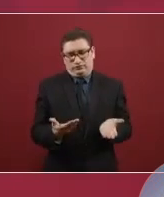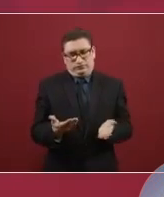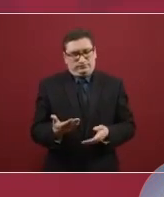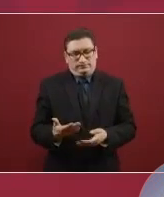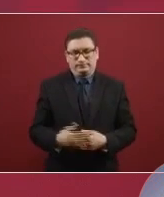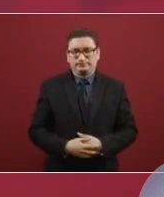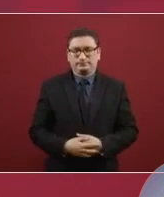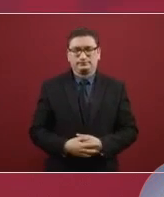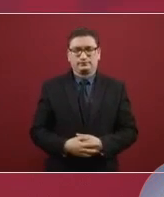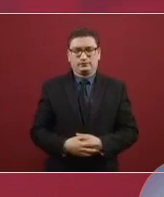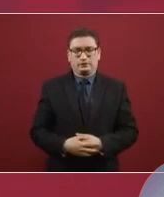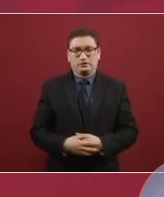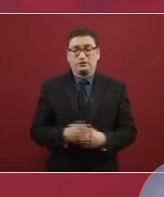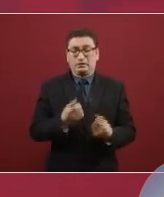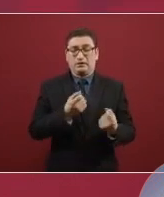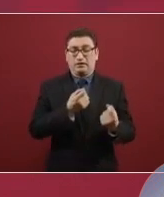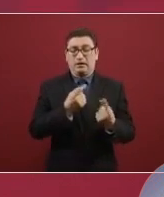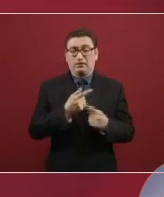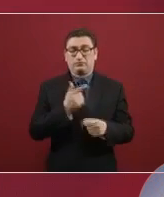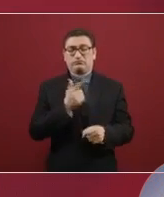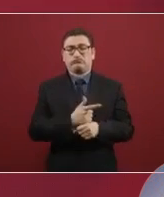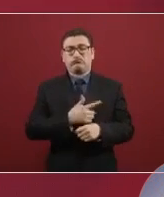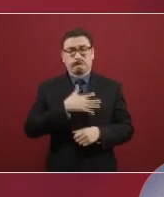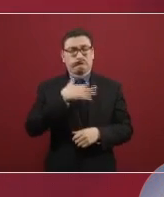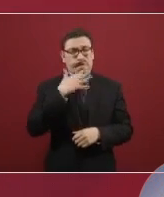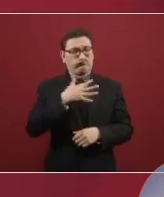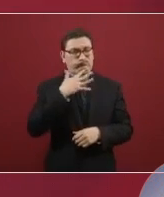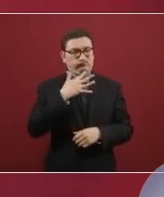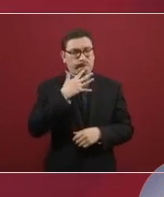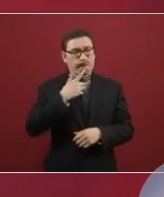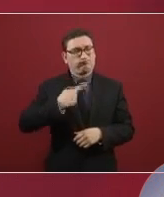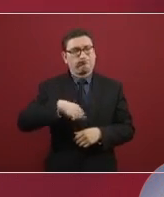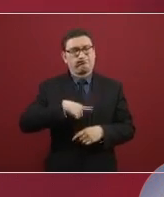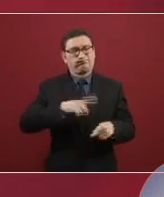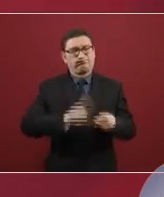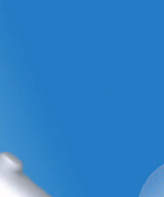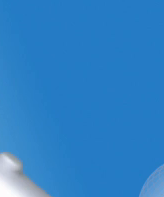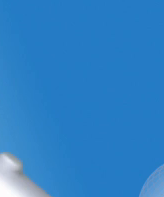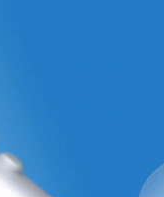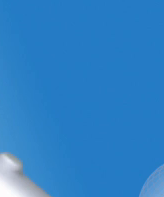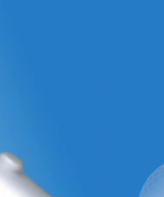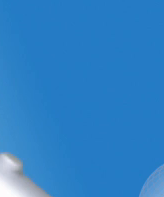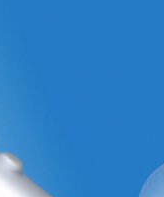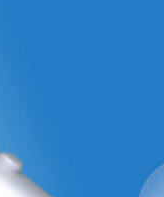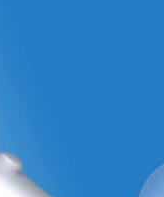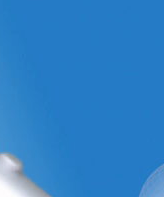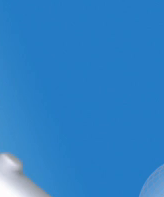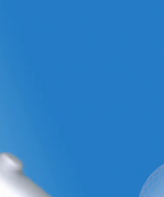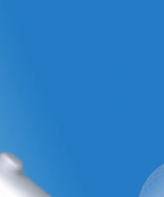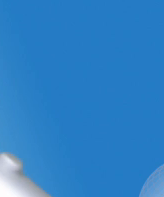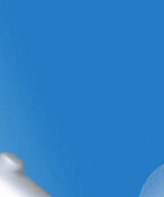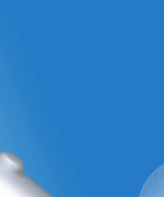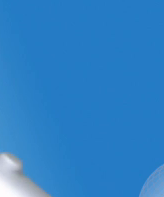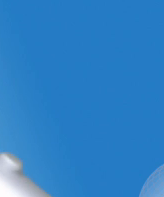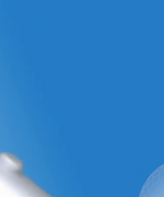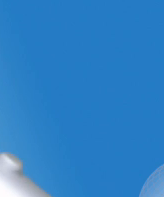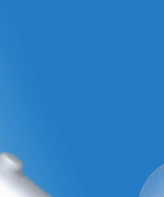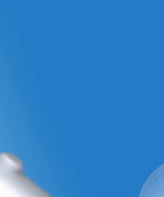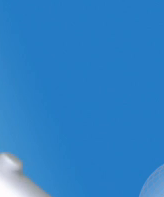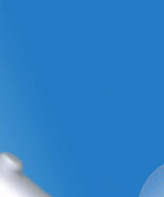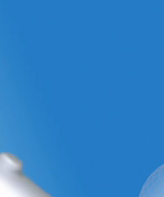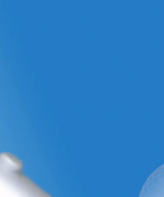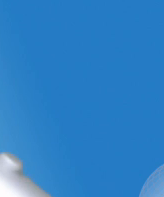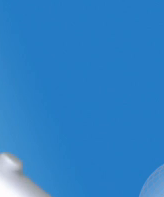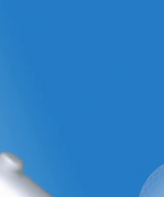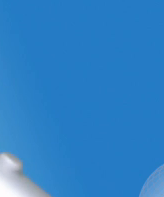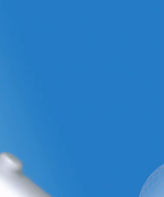y en algunos casos corrupción y que ya no queremos que eso siga sucediendo Pues bien amigos esta fue estas fueron las palabras del presidente